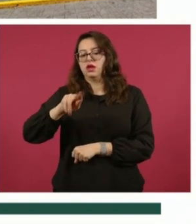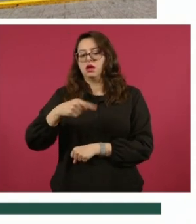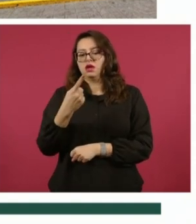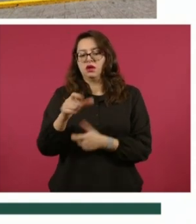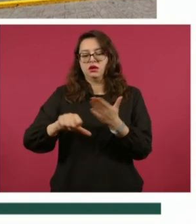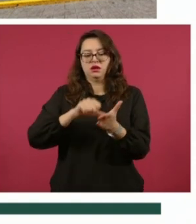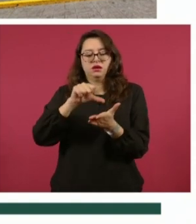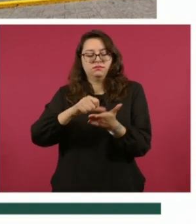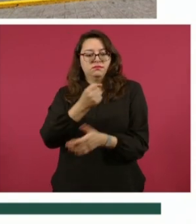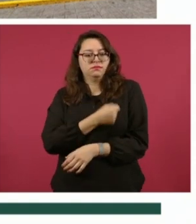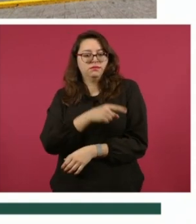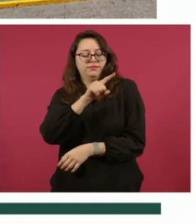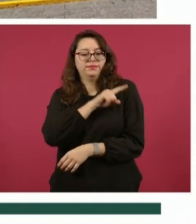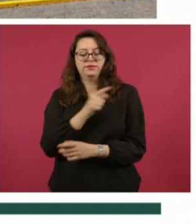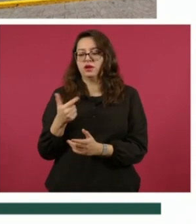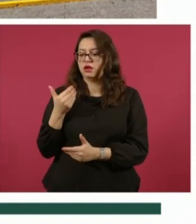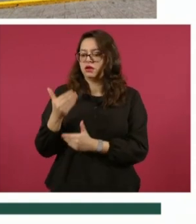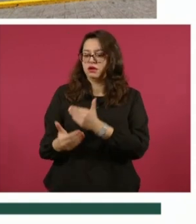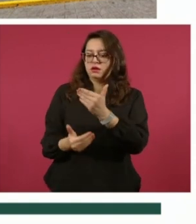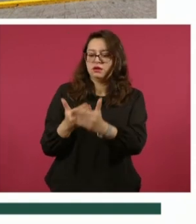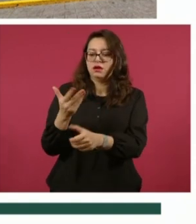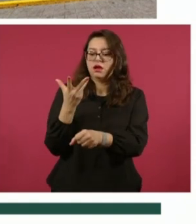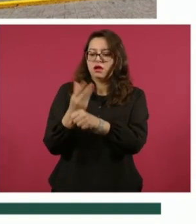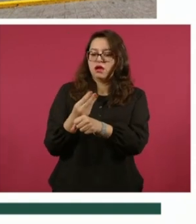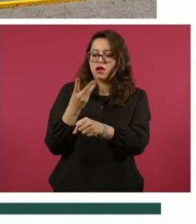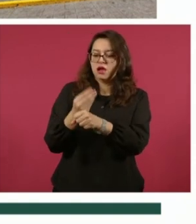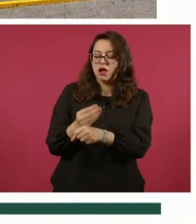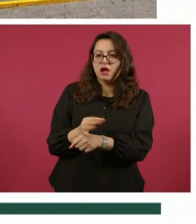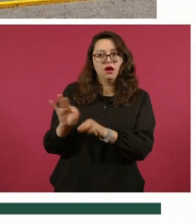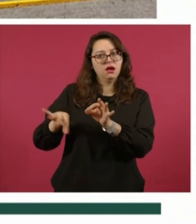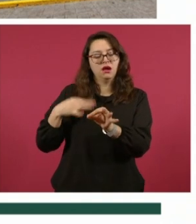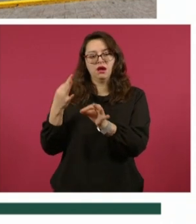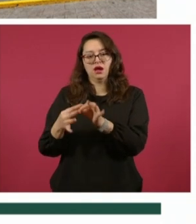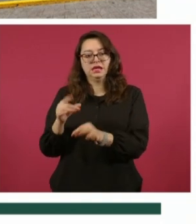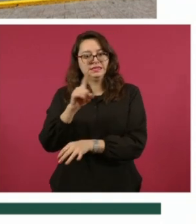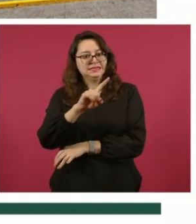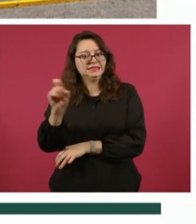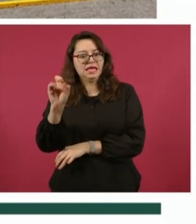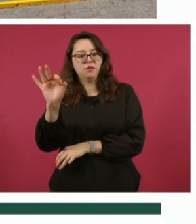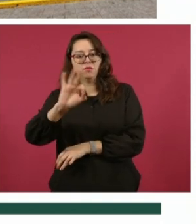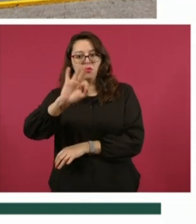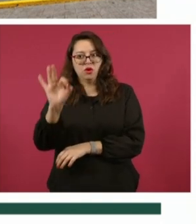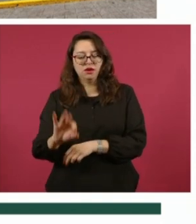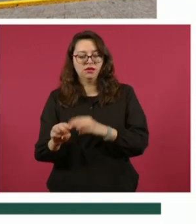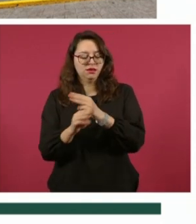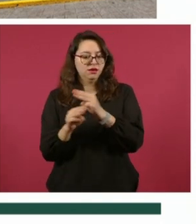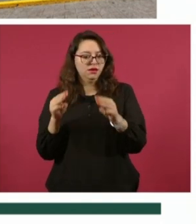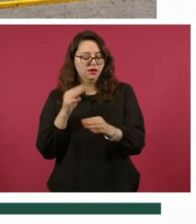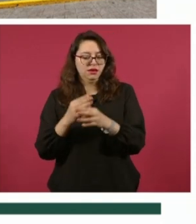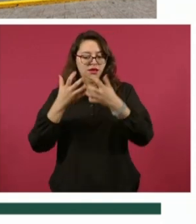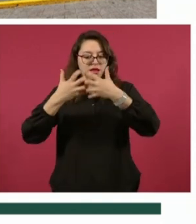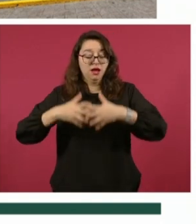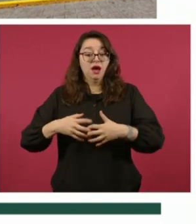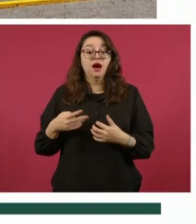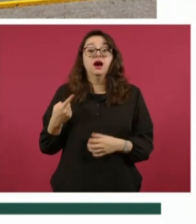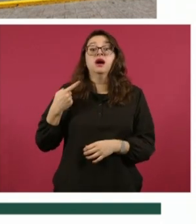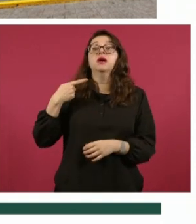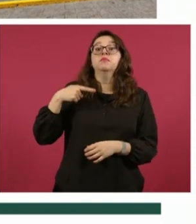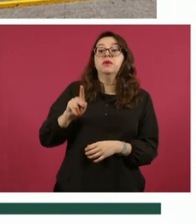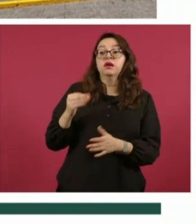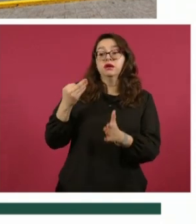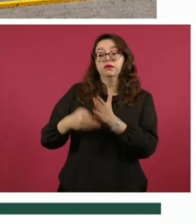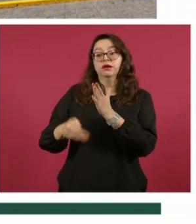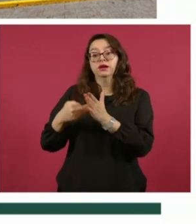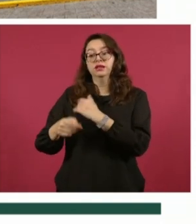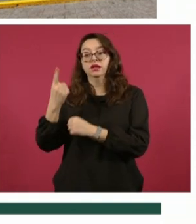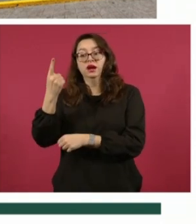tiene un avance en la parte de equipamiento del 100%, pero tenemos que concluir sobre todo el